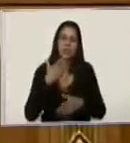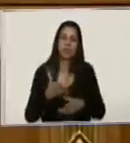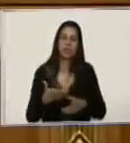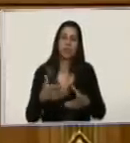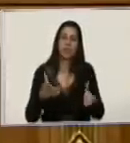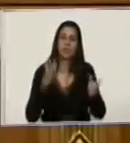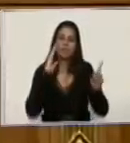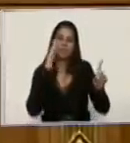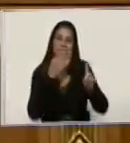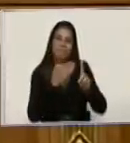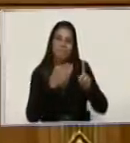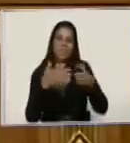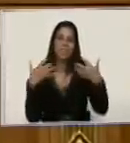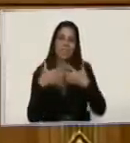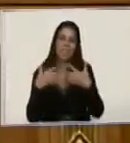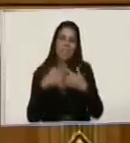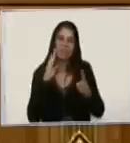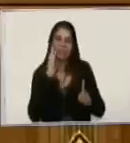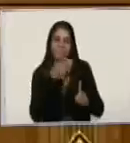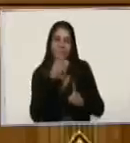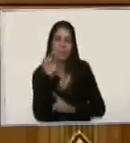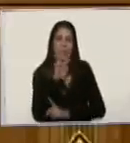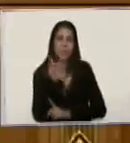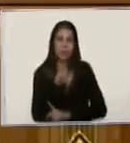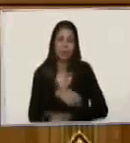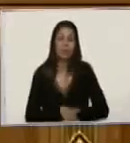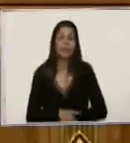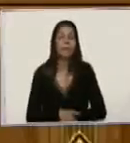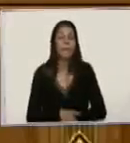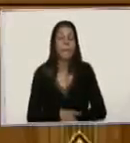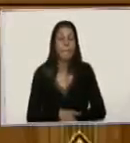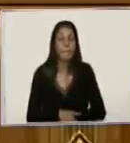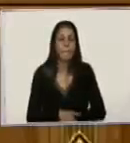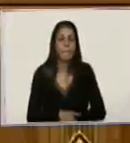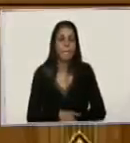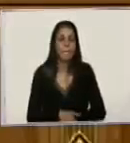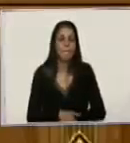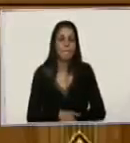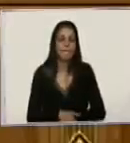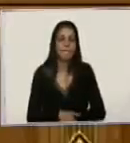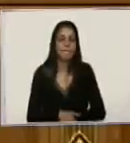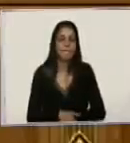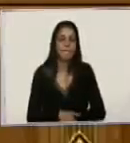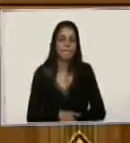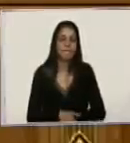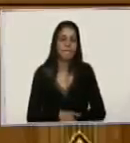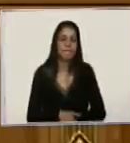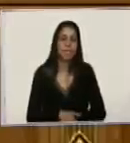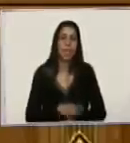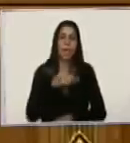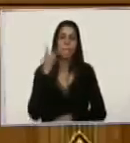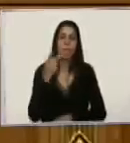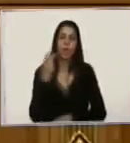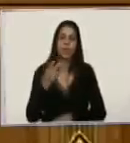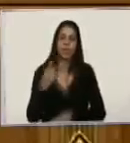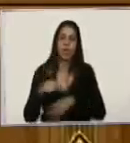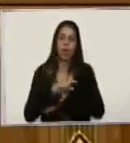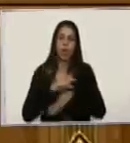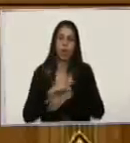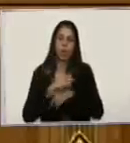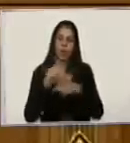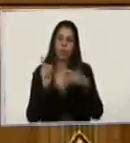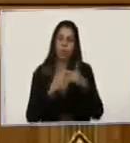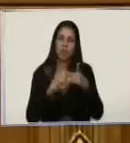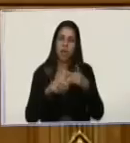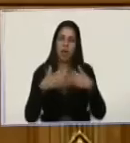señores. Y una cosa son las políticas de los gobiernos y otra cosa son las petroleras.